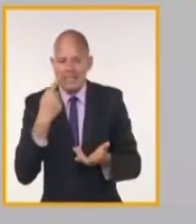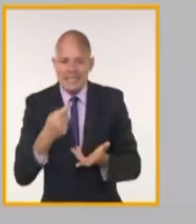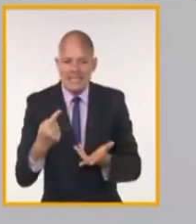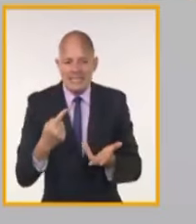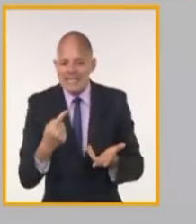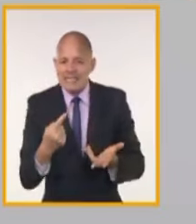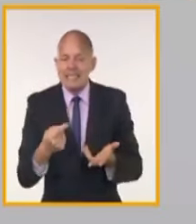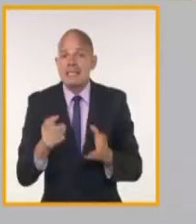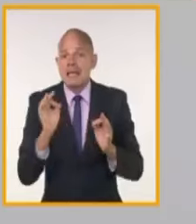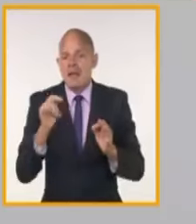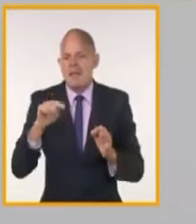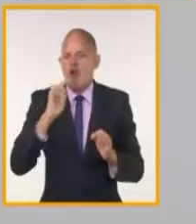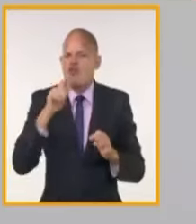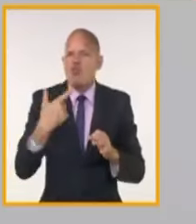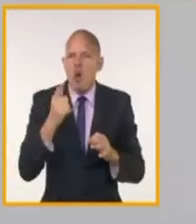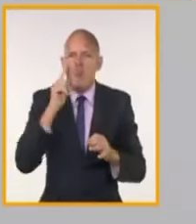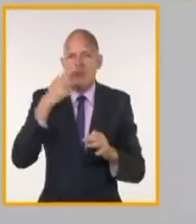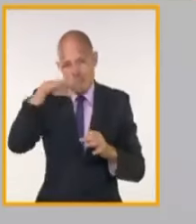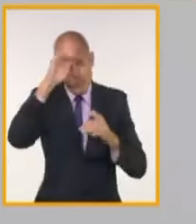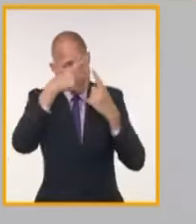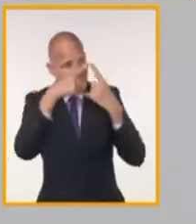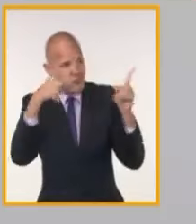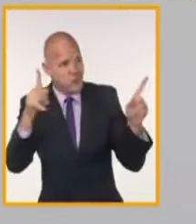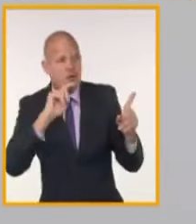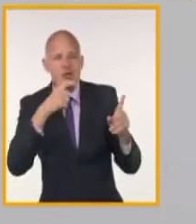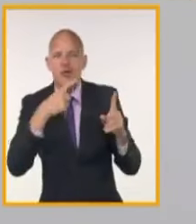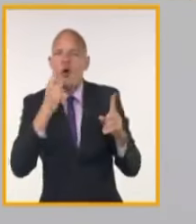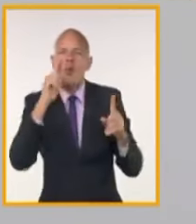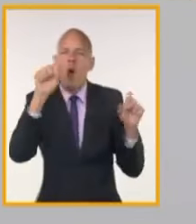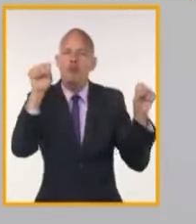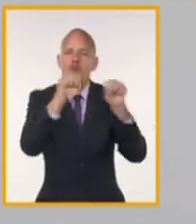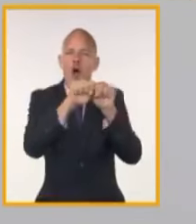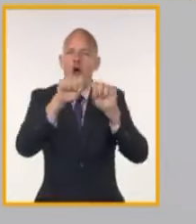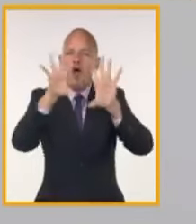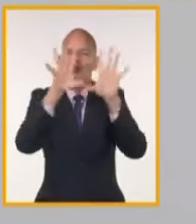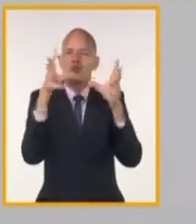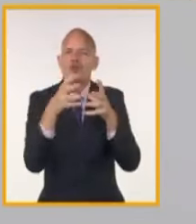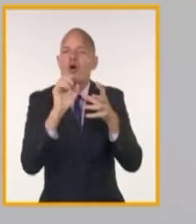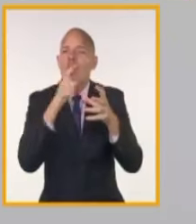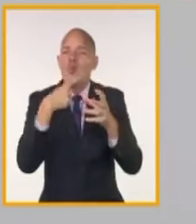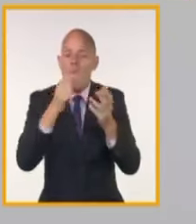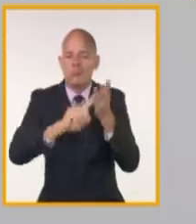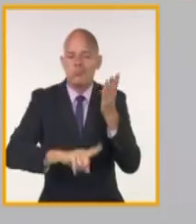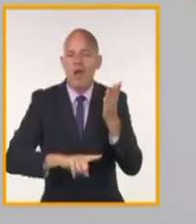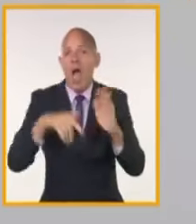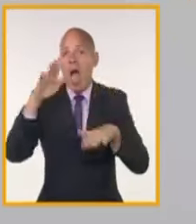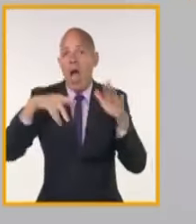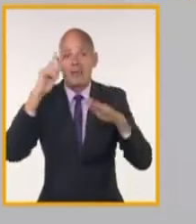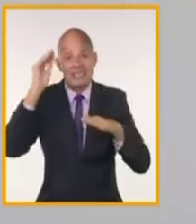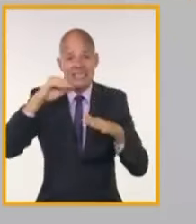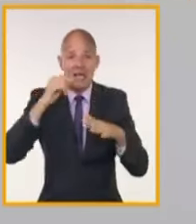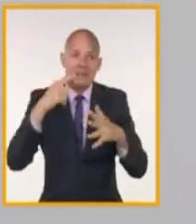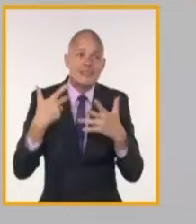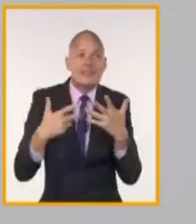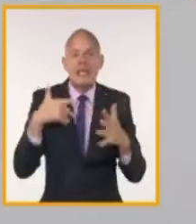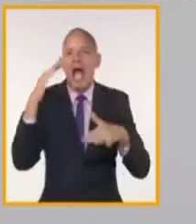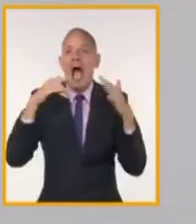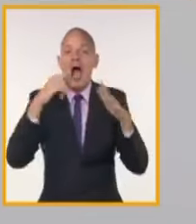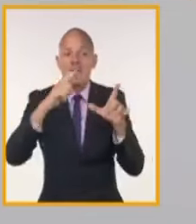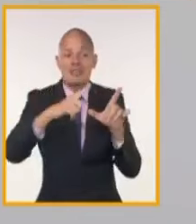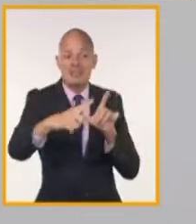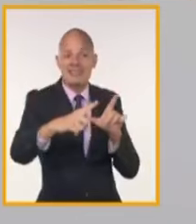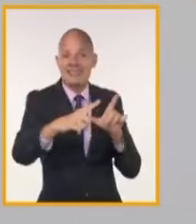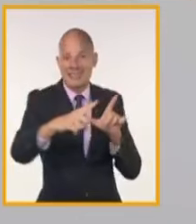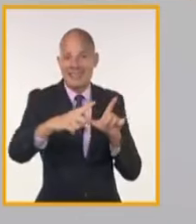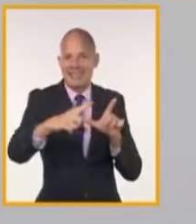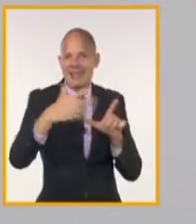viabilidad que puede ocurrir cuando tú tienes un zonas de sombra el tema meteorológico Qué